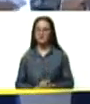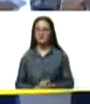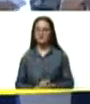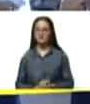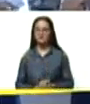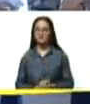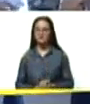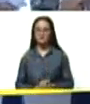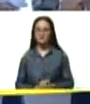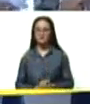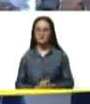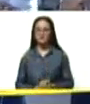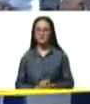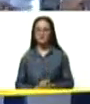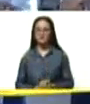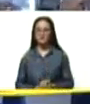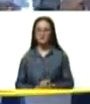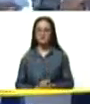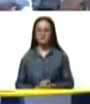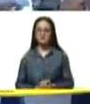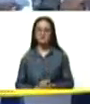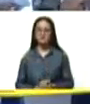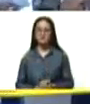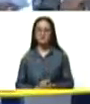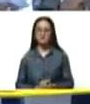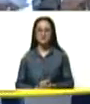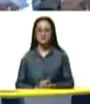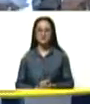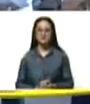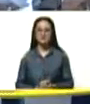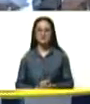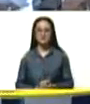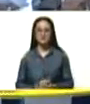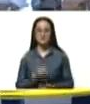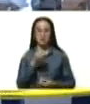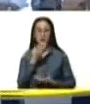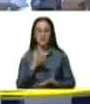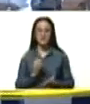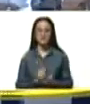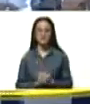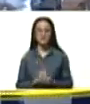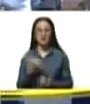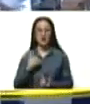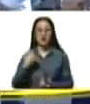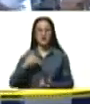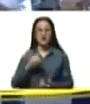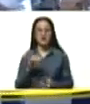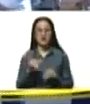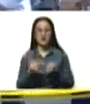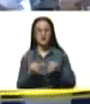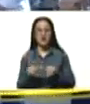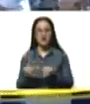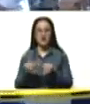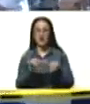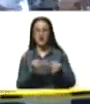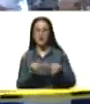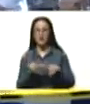ser. Bueno, valga el comentario. Aquí me encuentro con el ingeniero